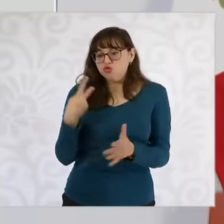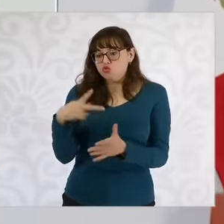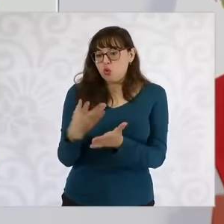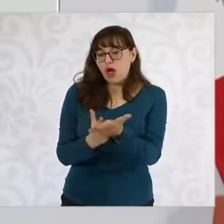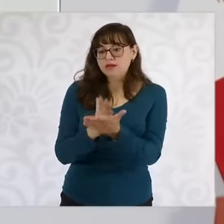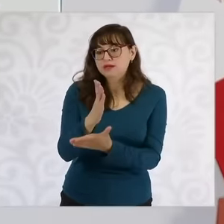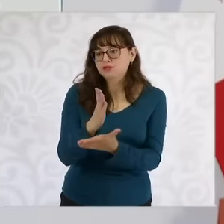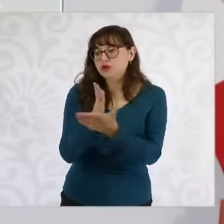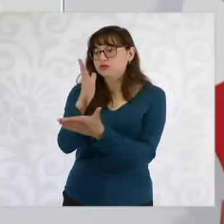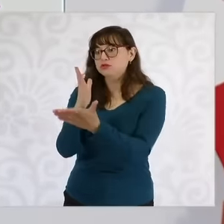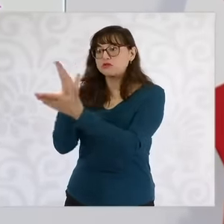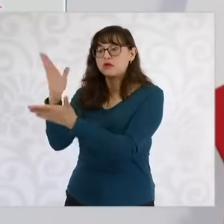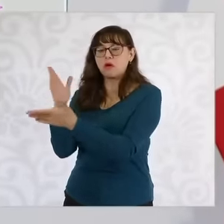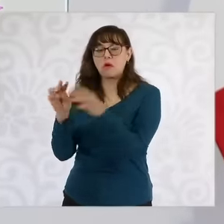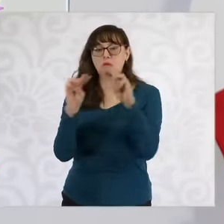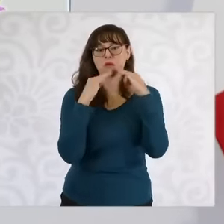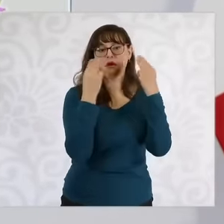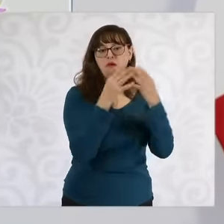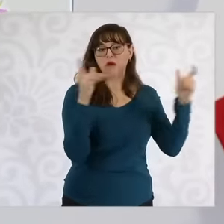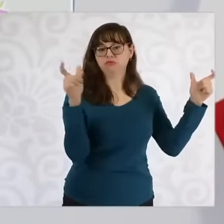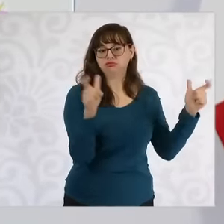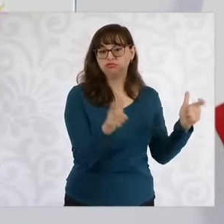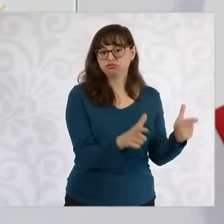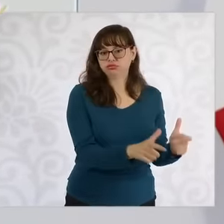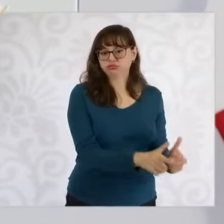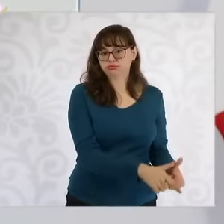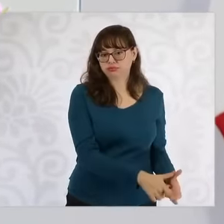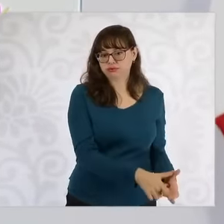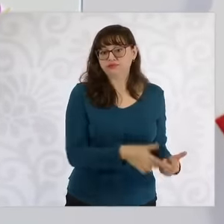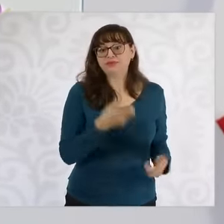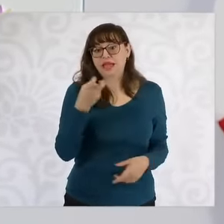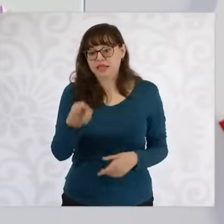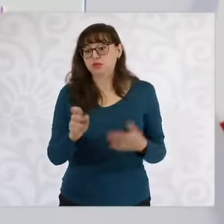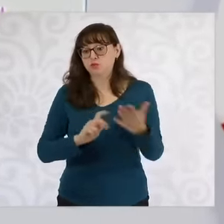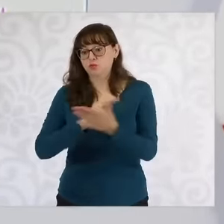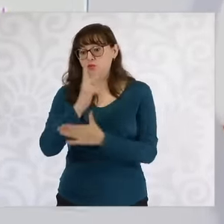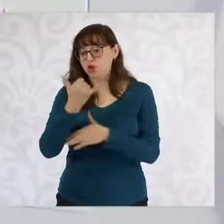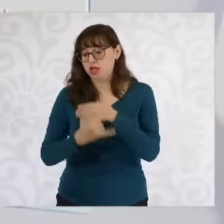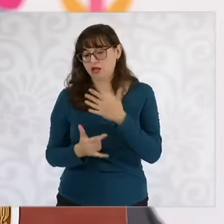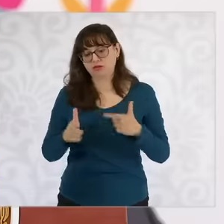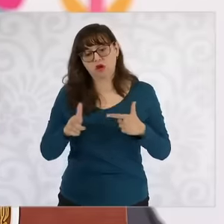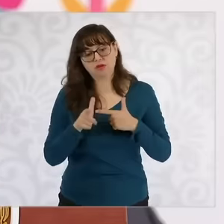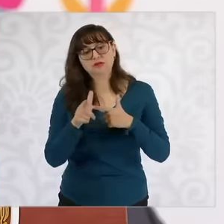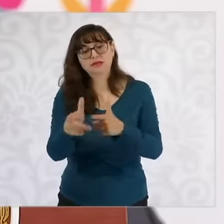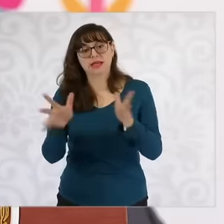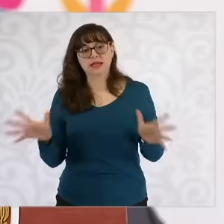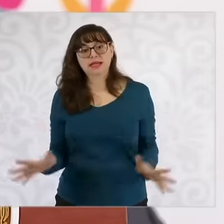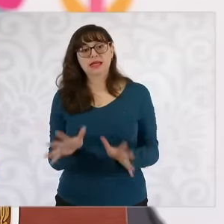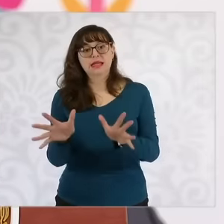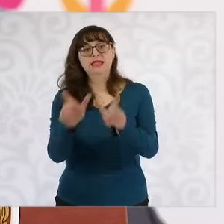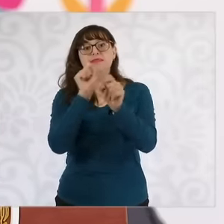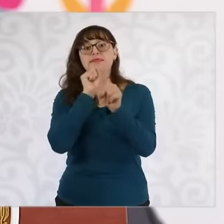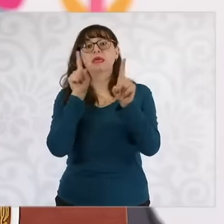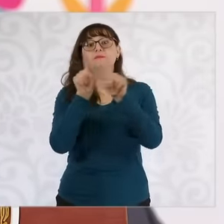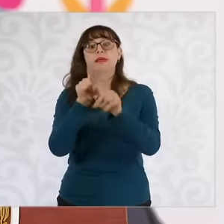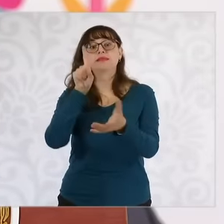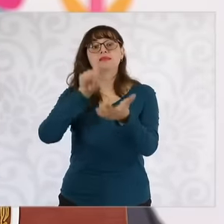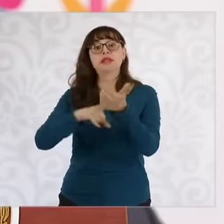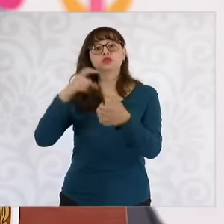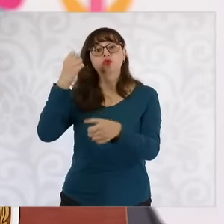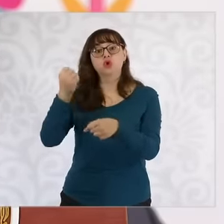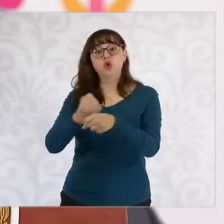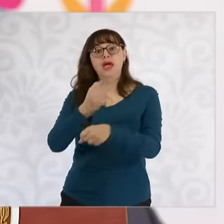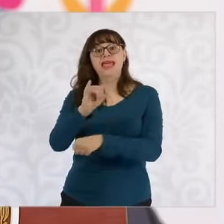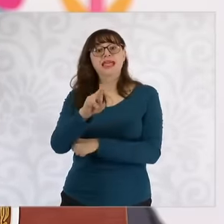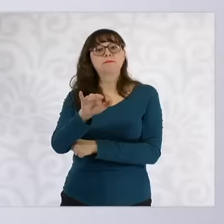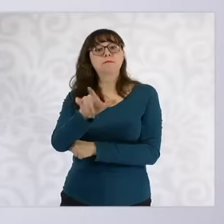Semilleros Creativos va a continuar. Y también vamos a fortalecer todo el sistema educativo que tiene hoy Secretaría de Cultura del